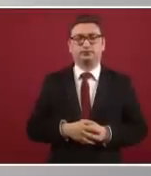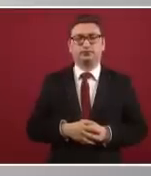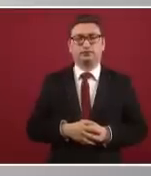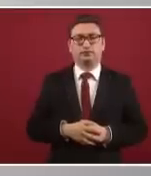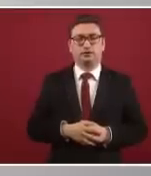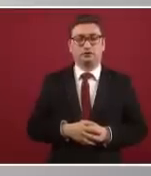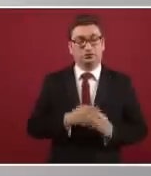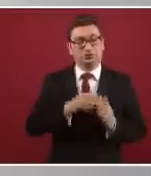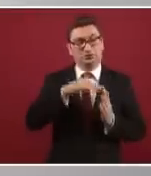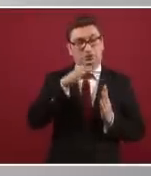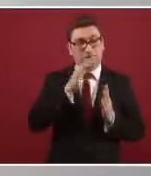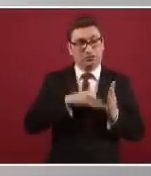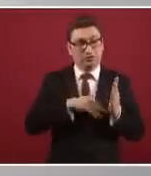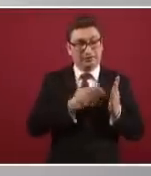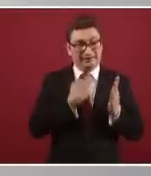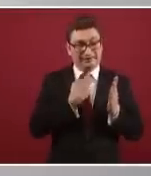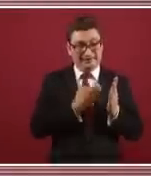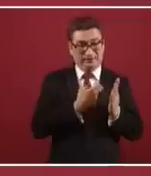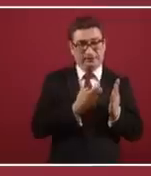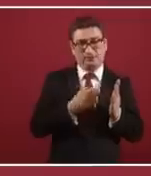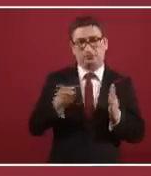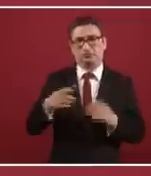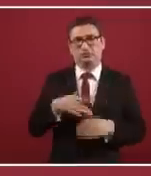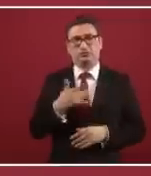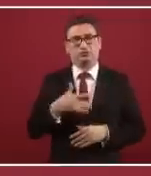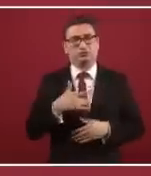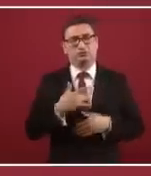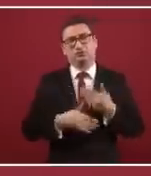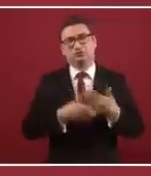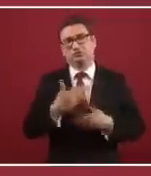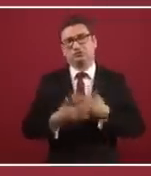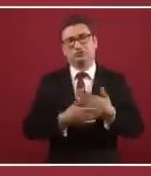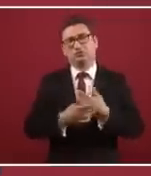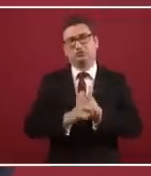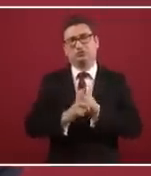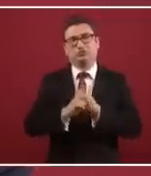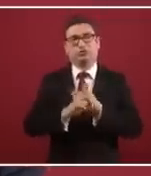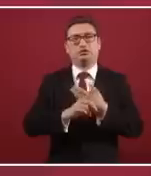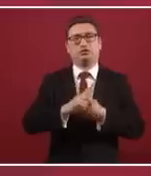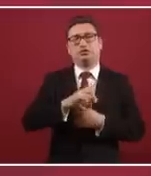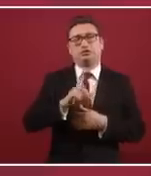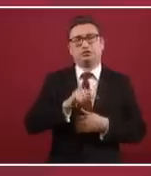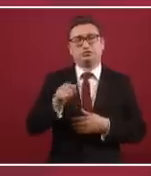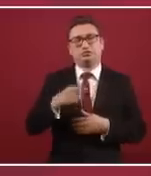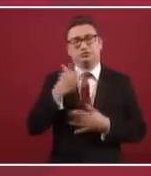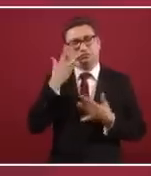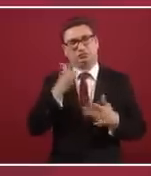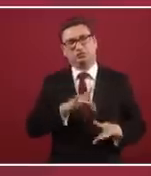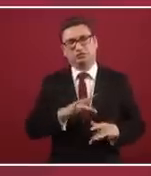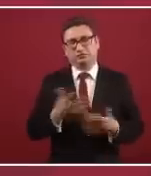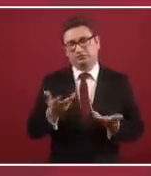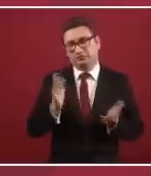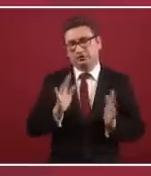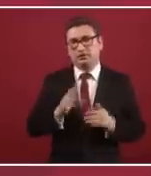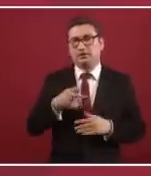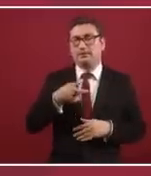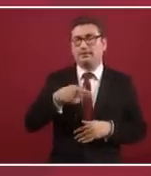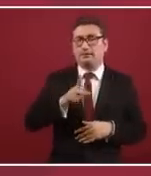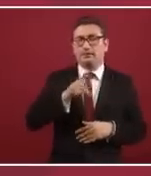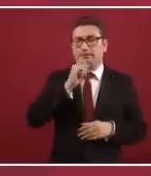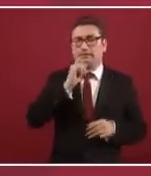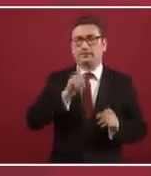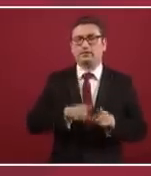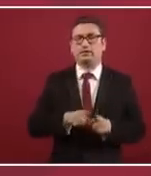por el texto se haya generado toda una polémica, pero al mismo tiempo también